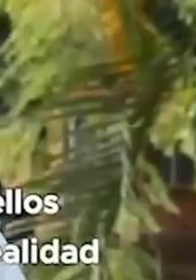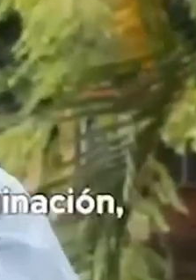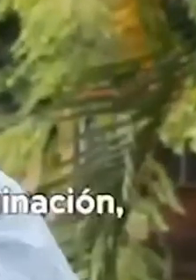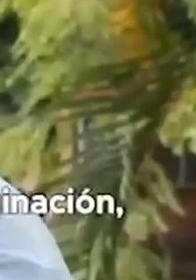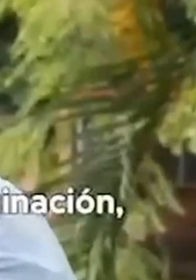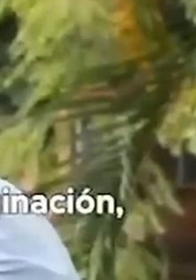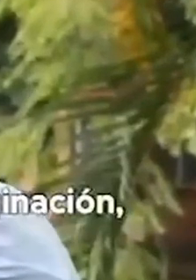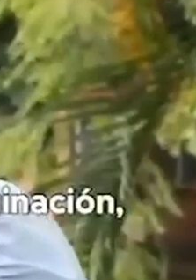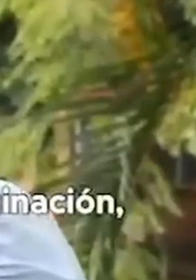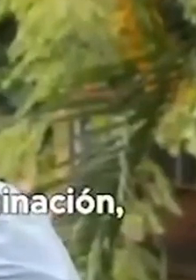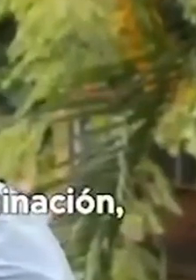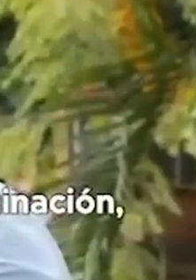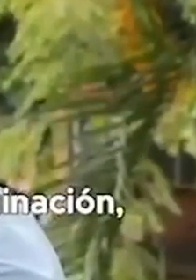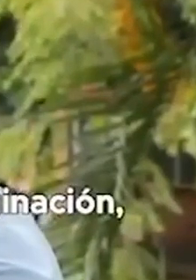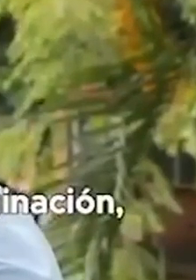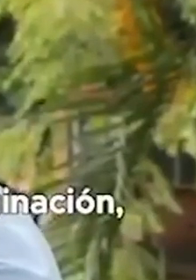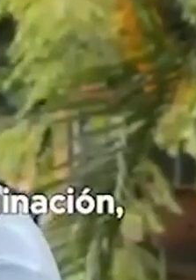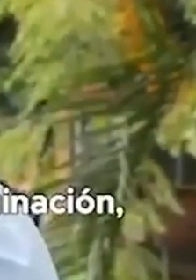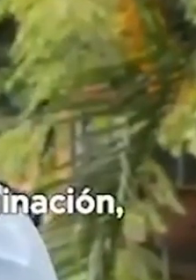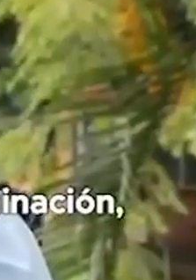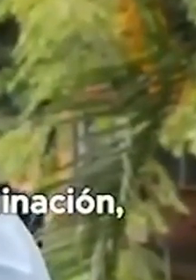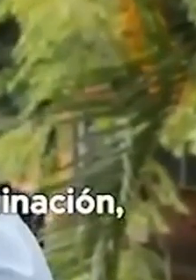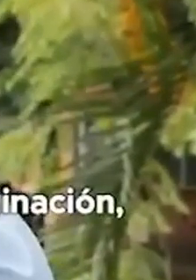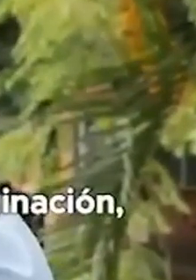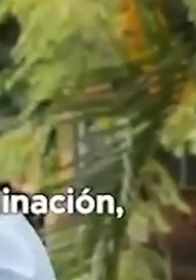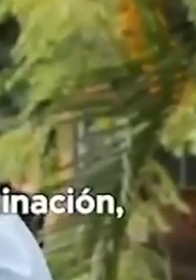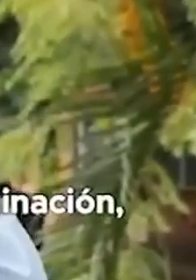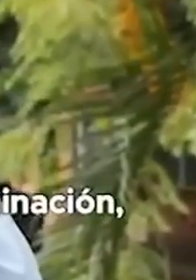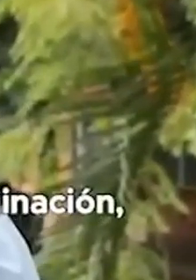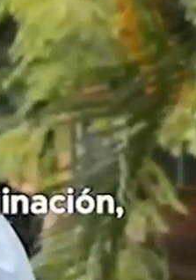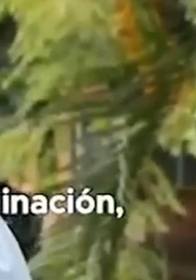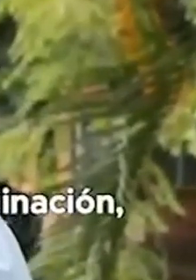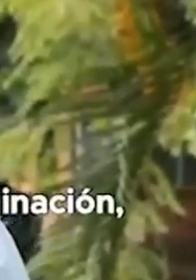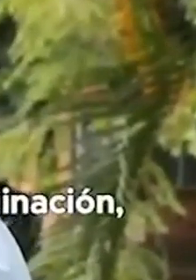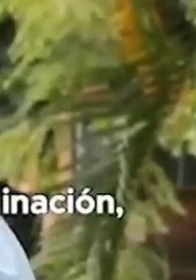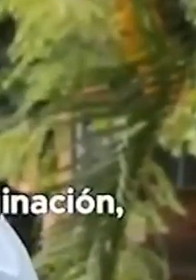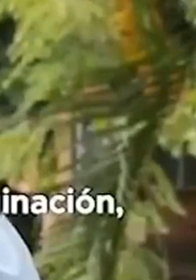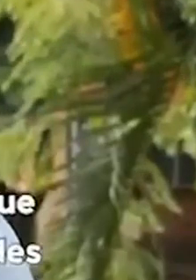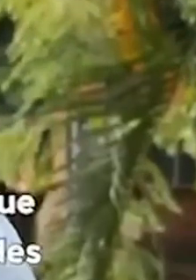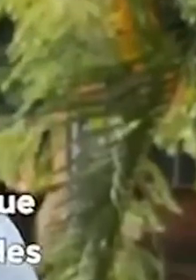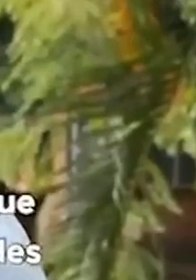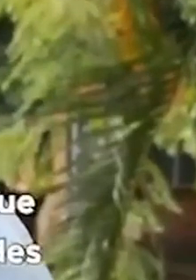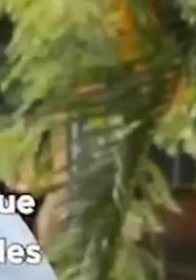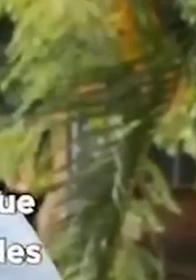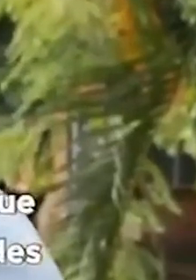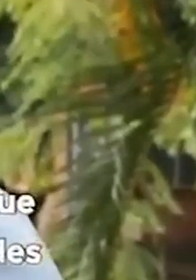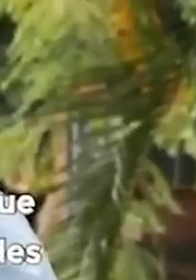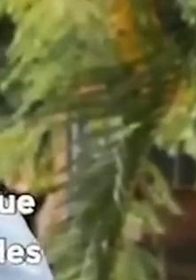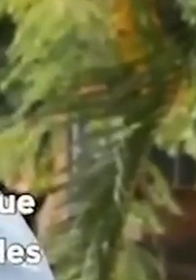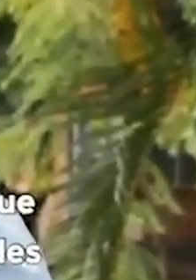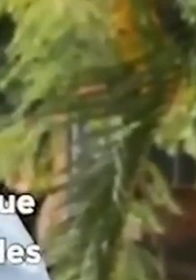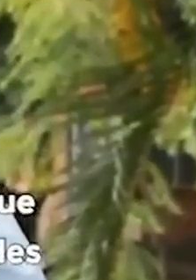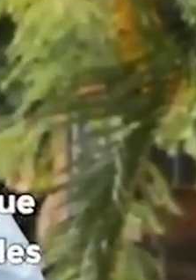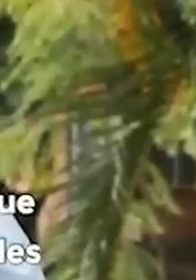en realidad. Y ustedes representan ese coraje, esa imaginación, esa creatividad y esos sueños. Hoy estoy